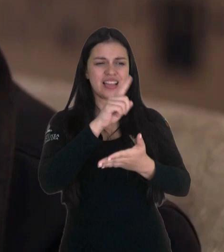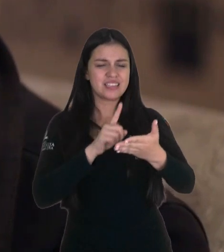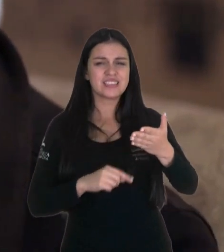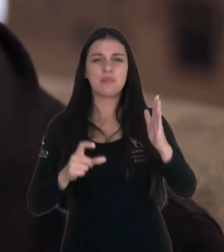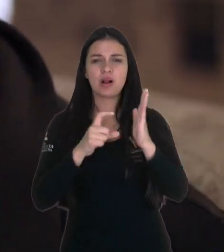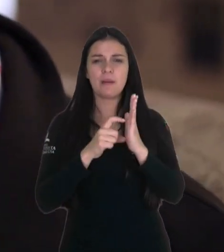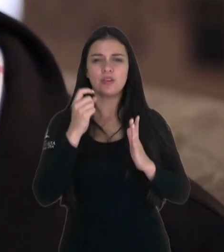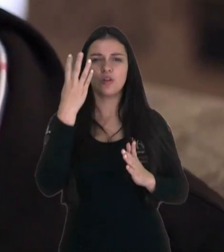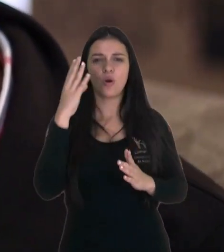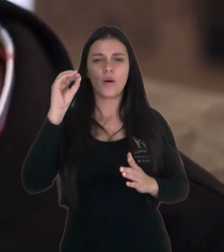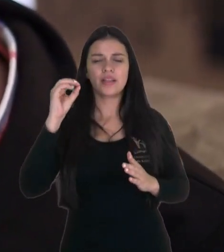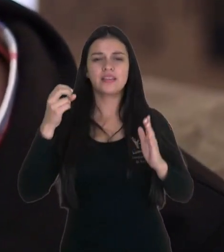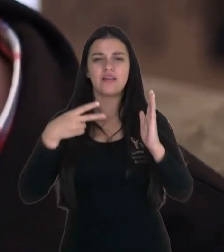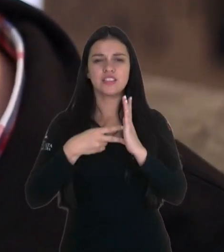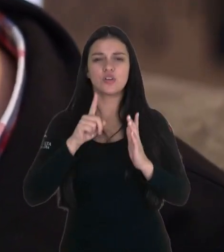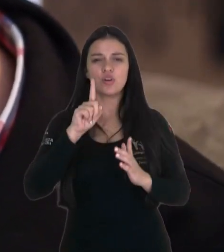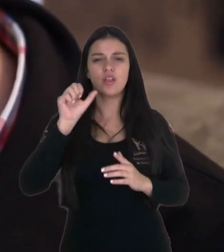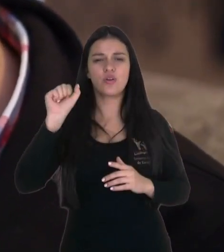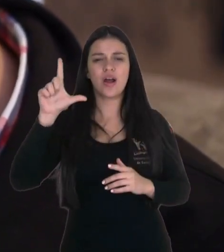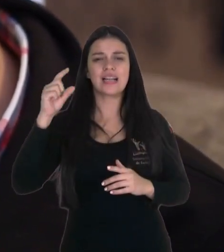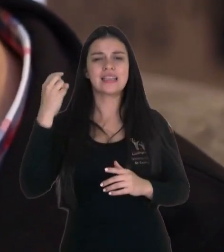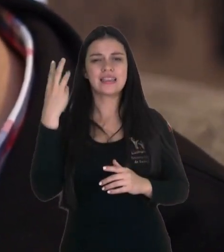al 3. Dice así: